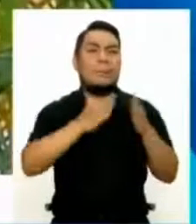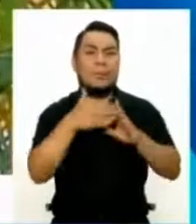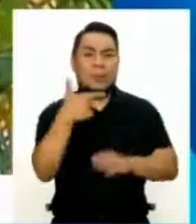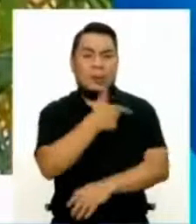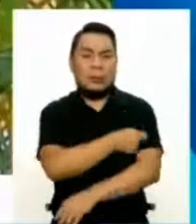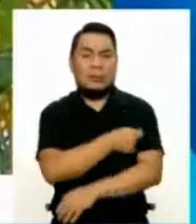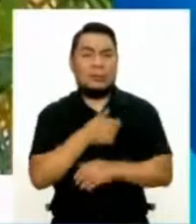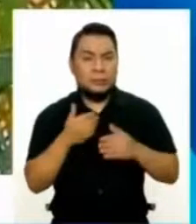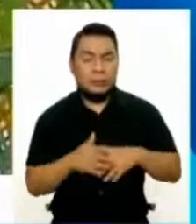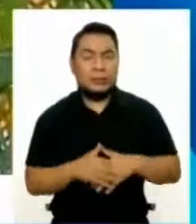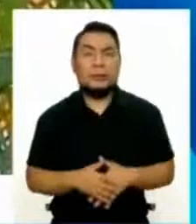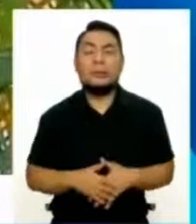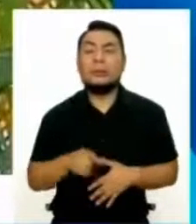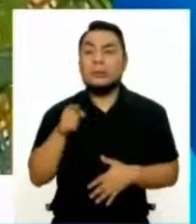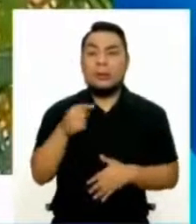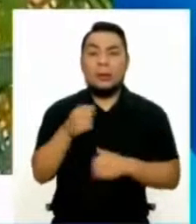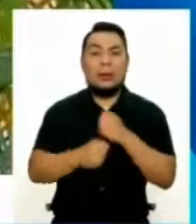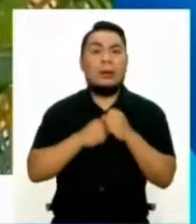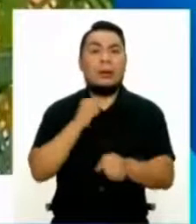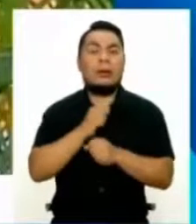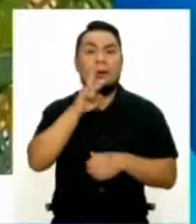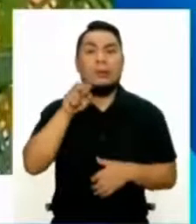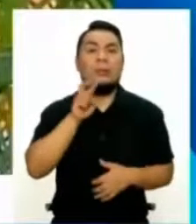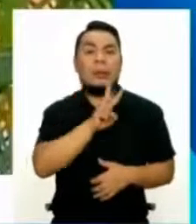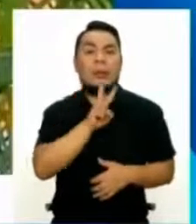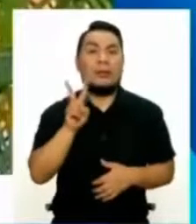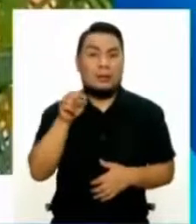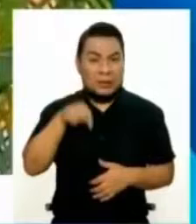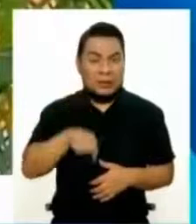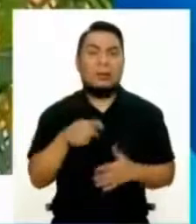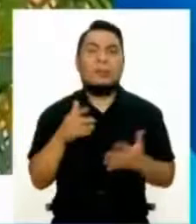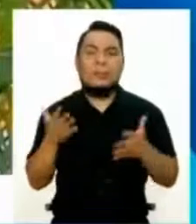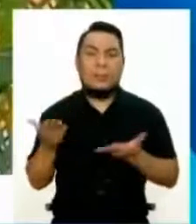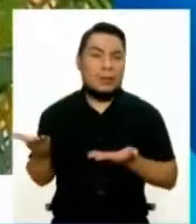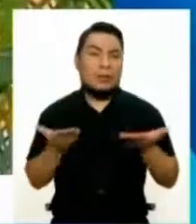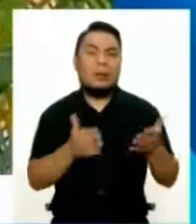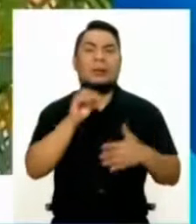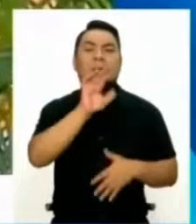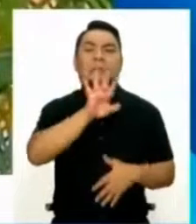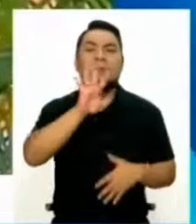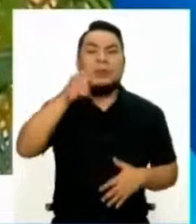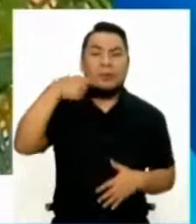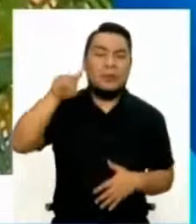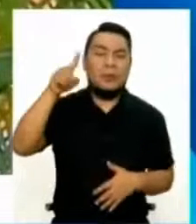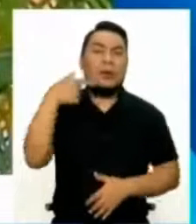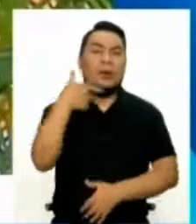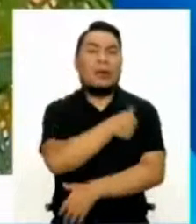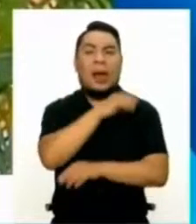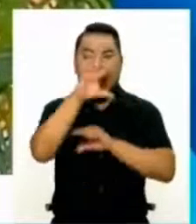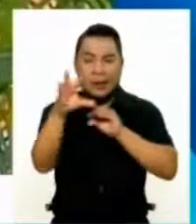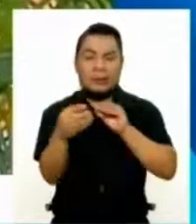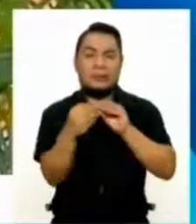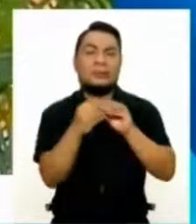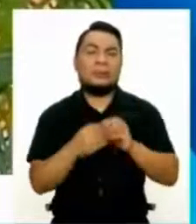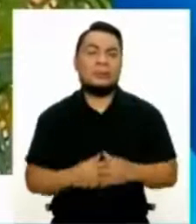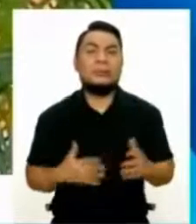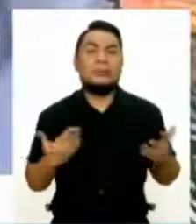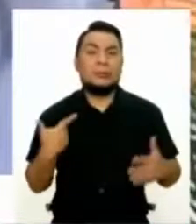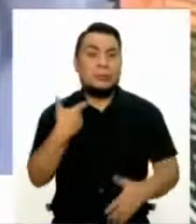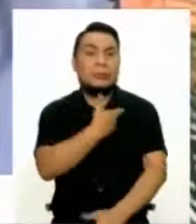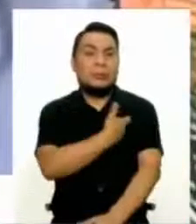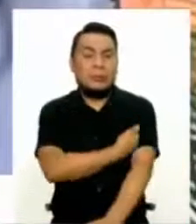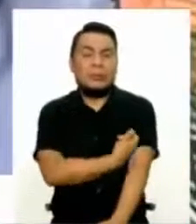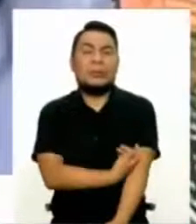población vacunada. En este año 2022 se recibirán alrededor de 55 millones de dosis adicionales